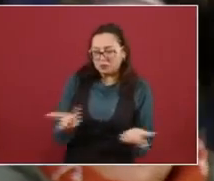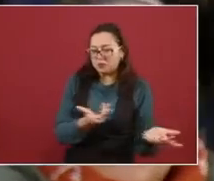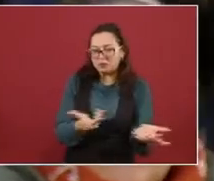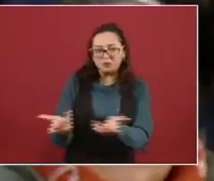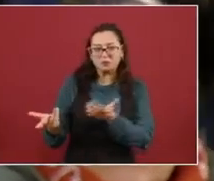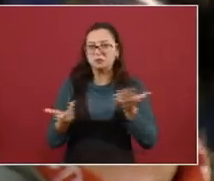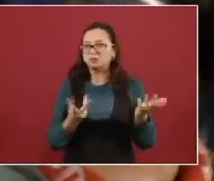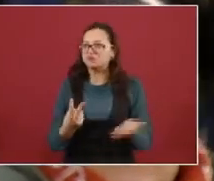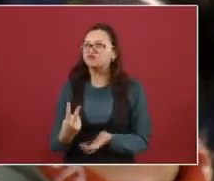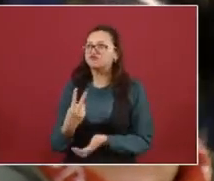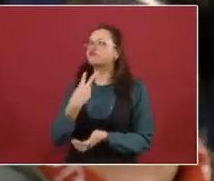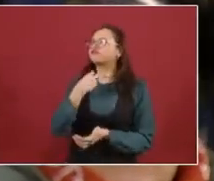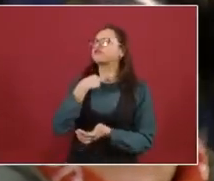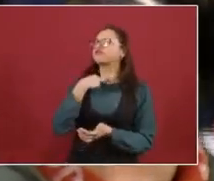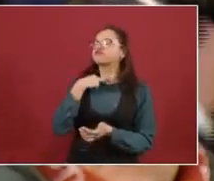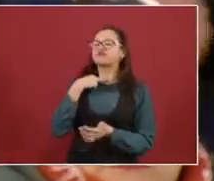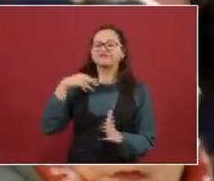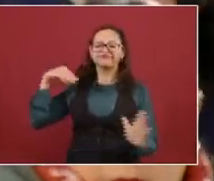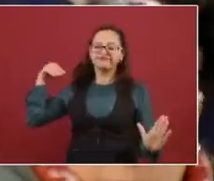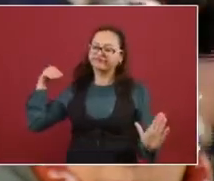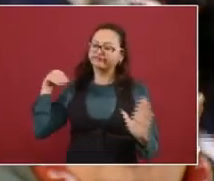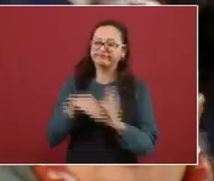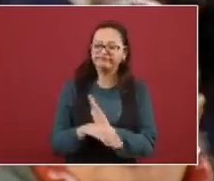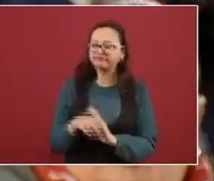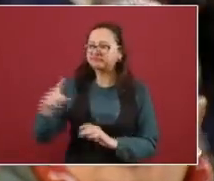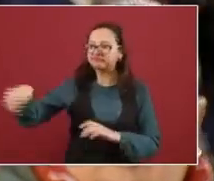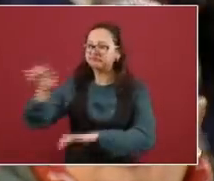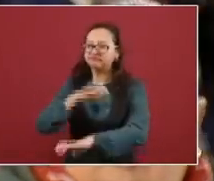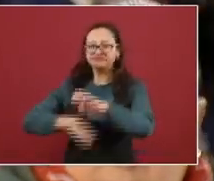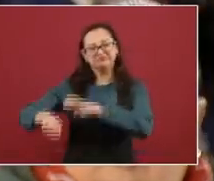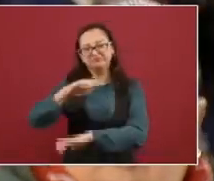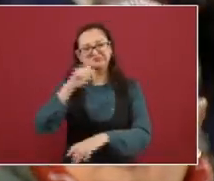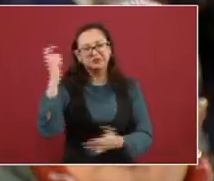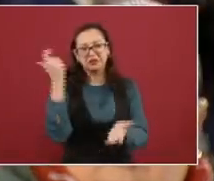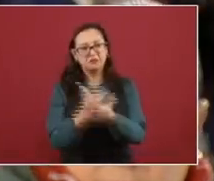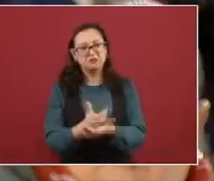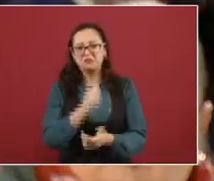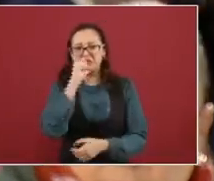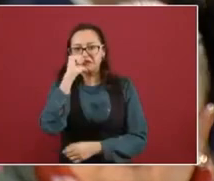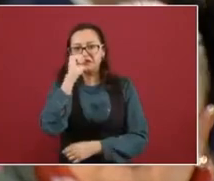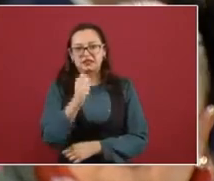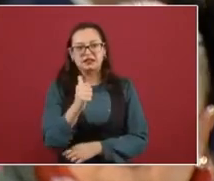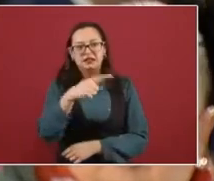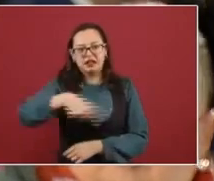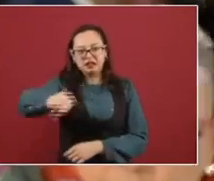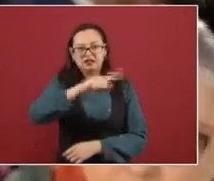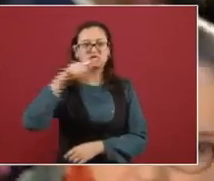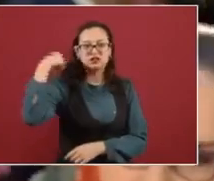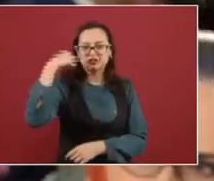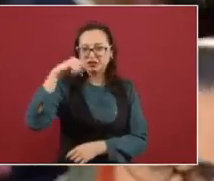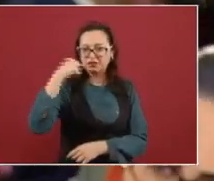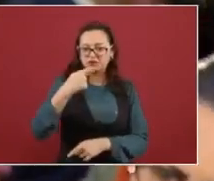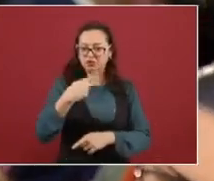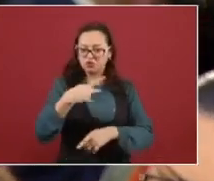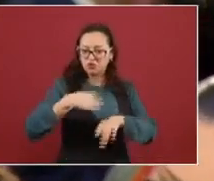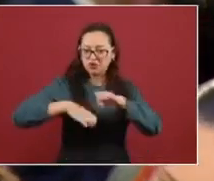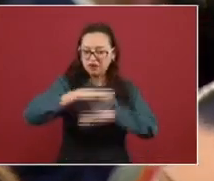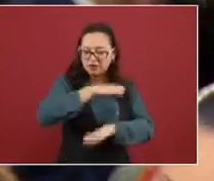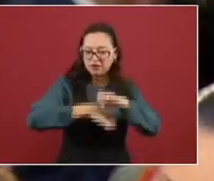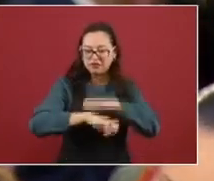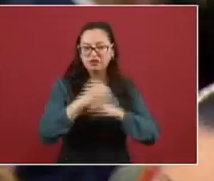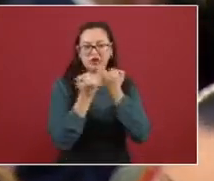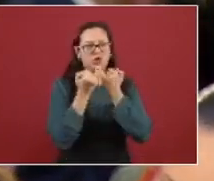pues en la bancarrota y a punto de una crisis a todos estos empresarios tabasqueños y de otras